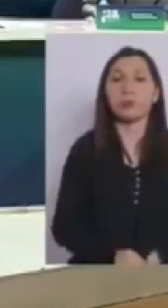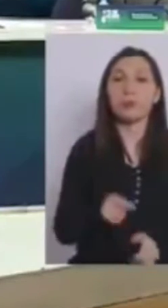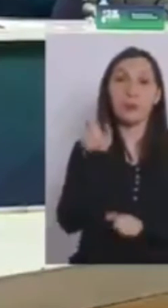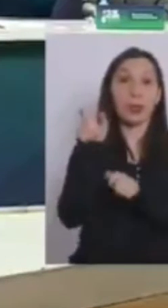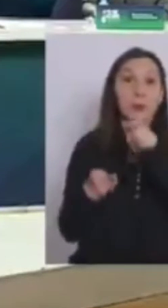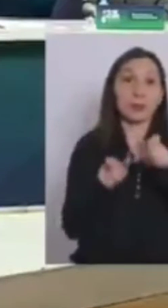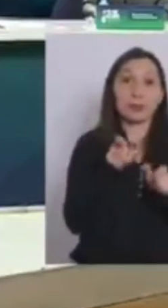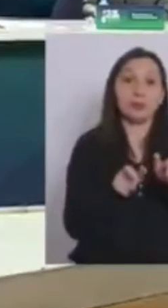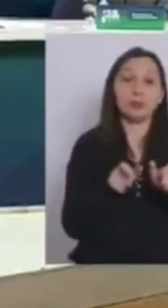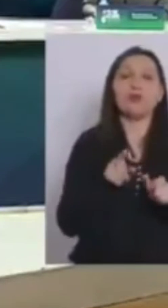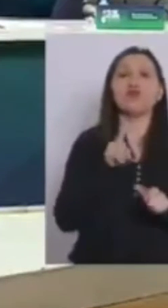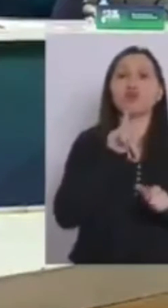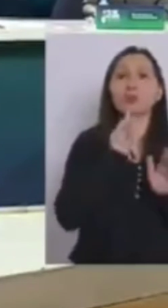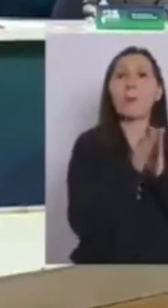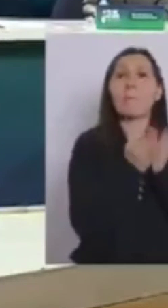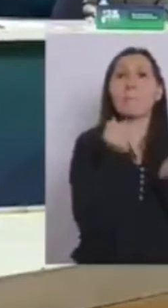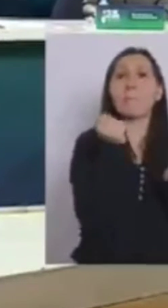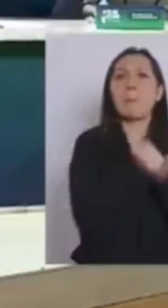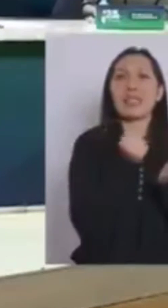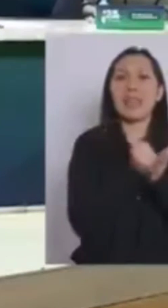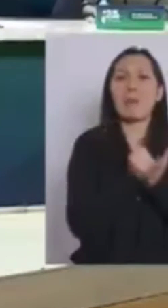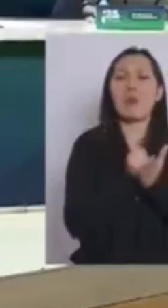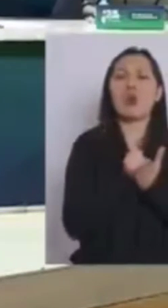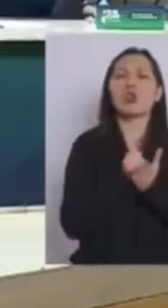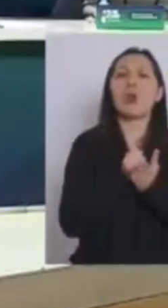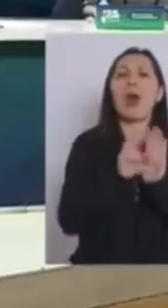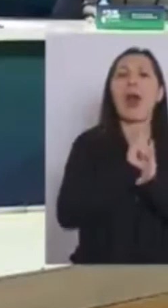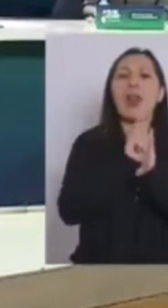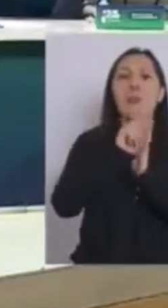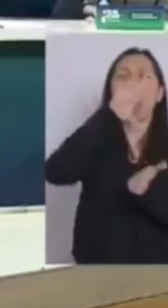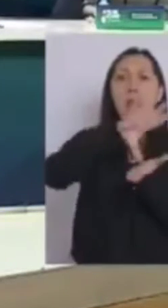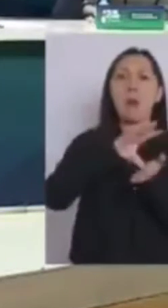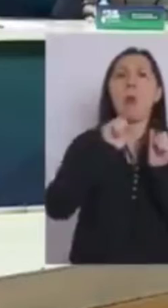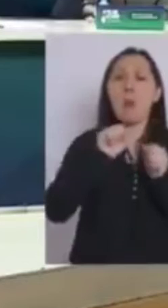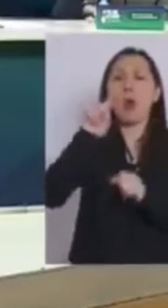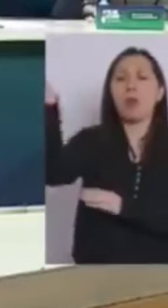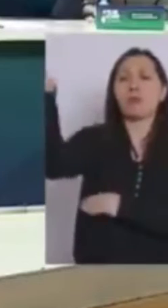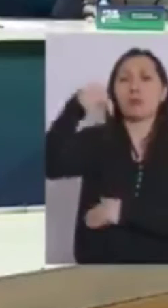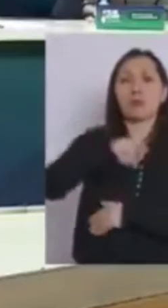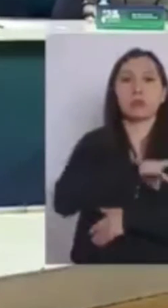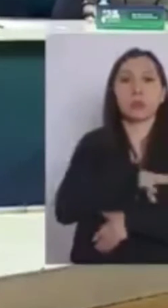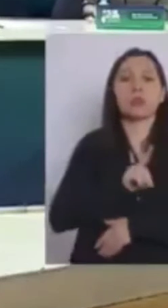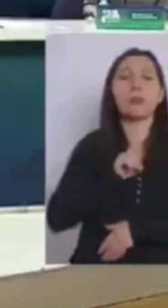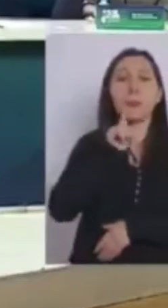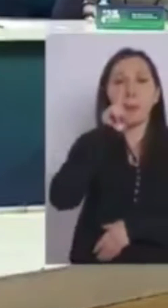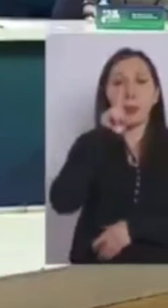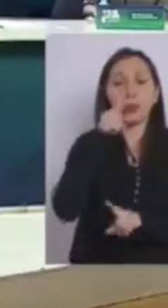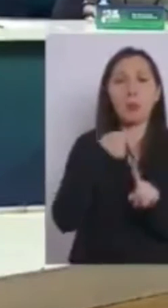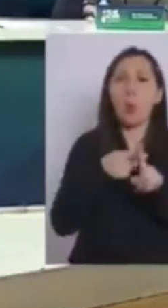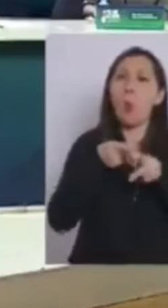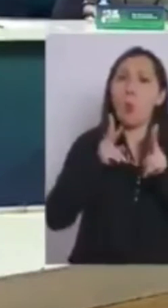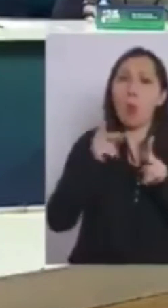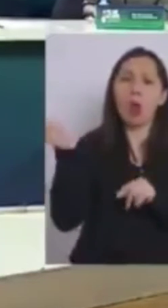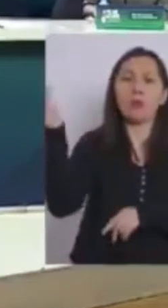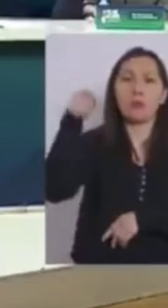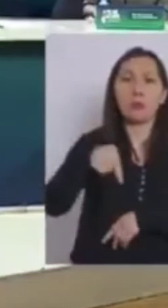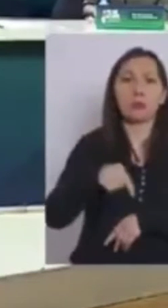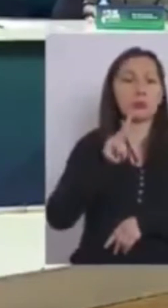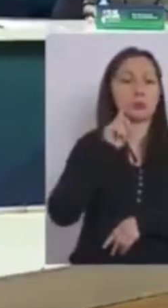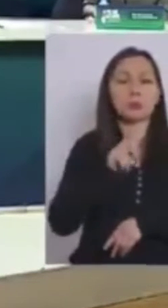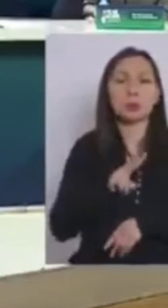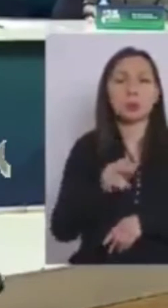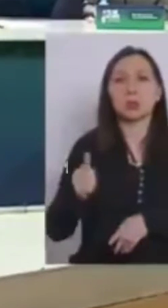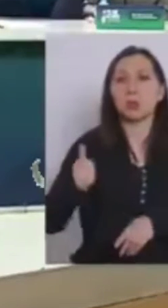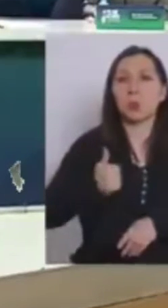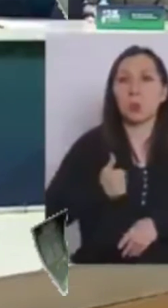Estas personas con pasaporte diplomático pueden ingresar al país con una PCR positiva y sin tener